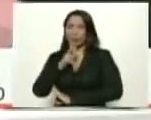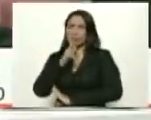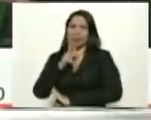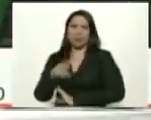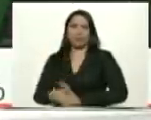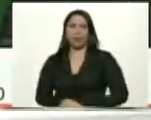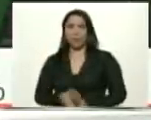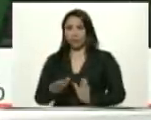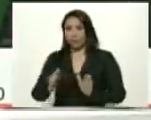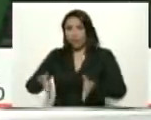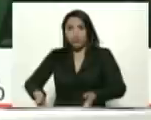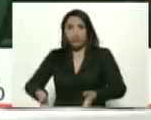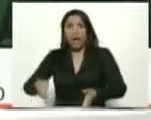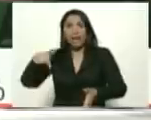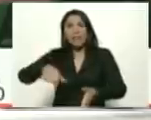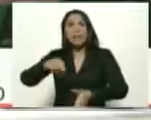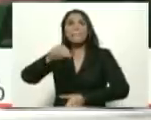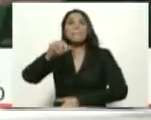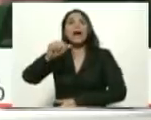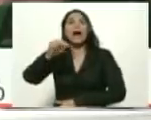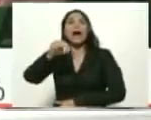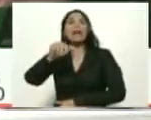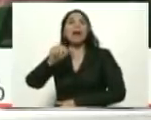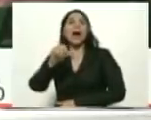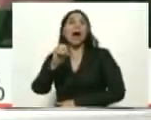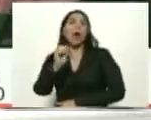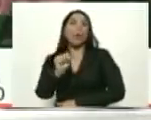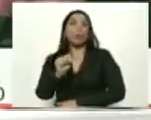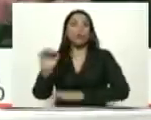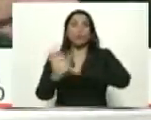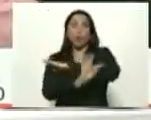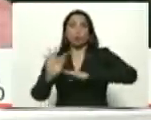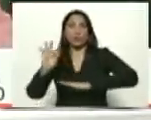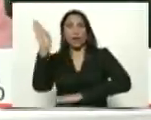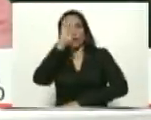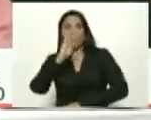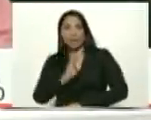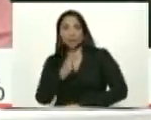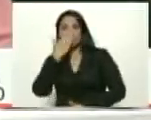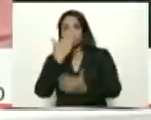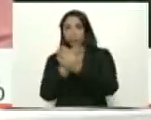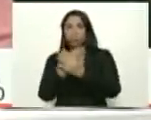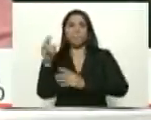Fosas comunes aquí en Manaos, en la frontera entre Brasil y Venezuela.